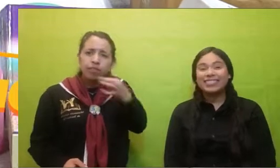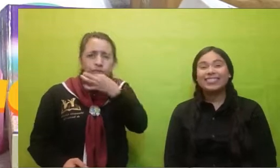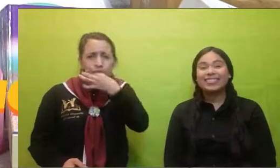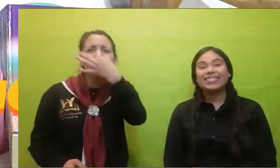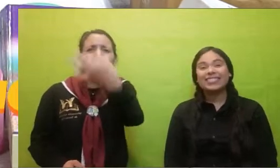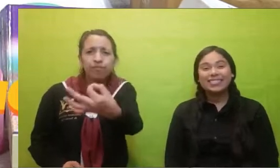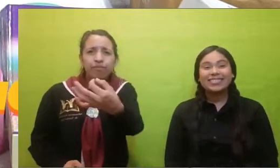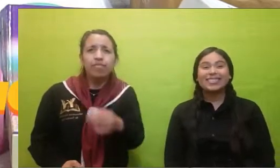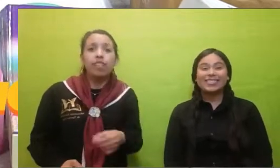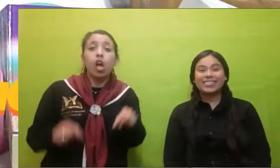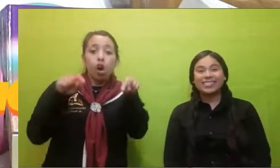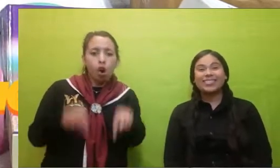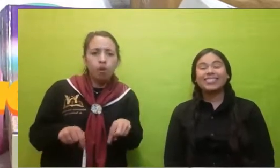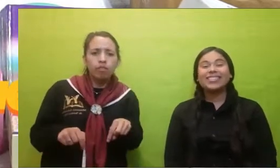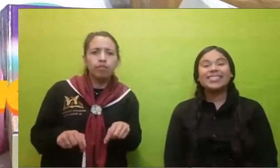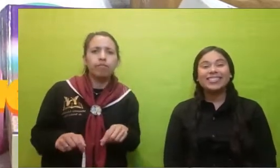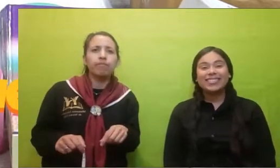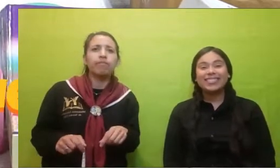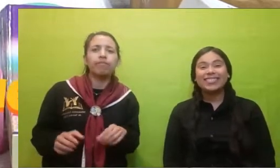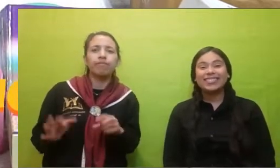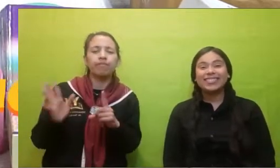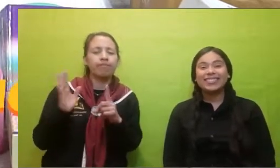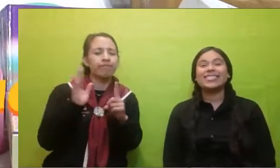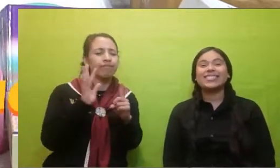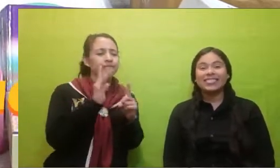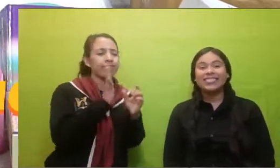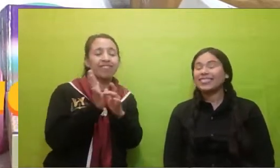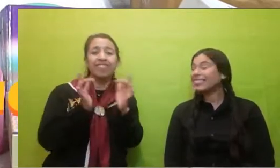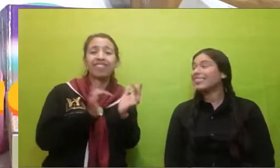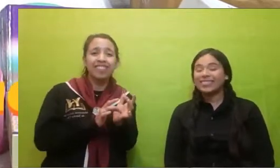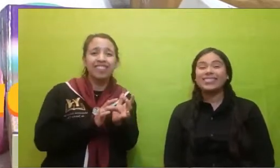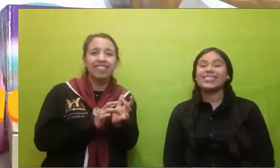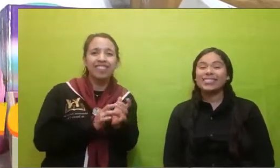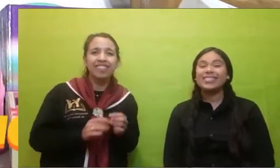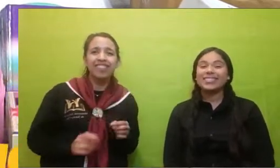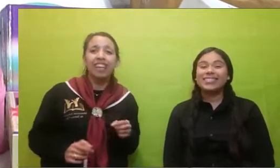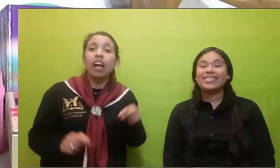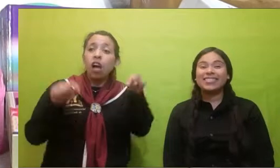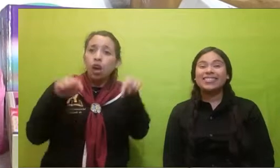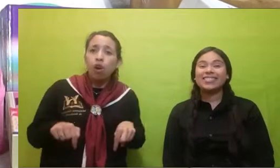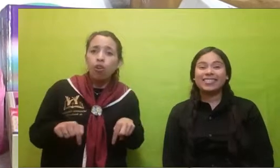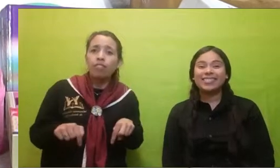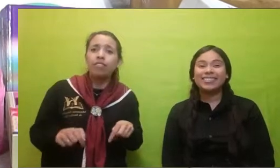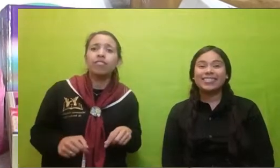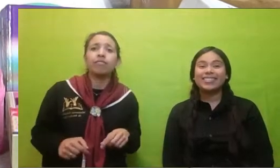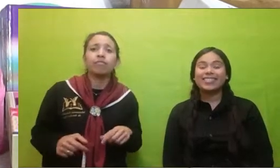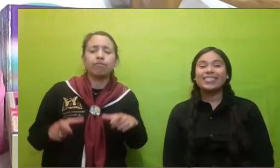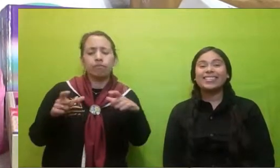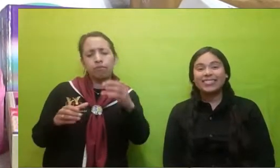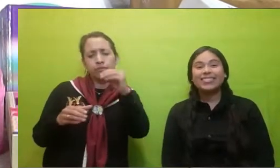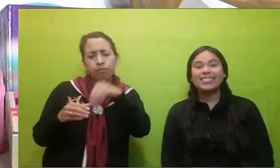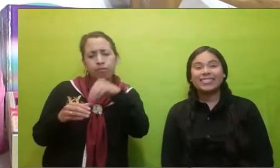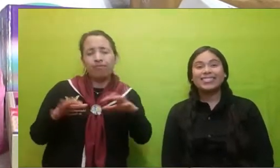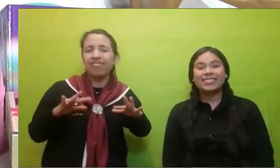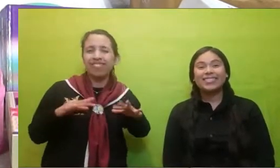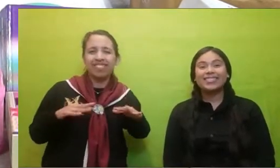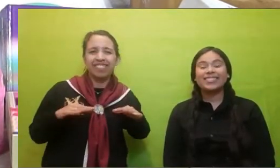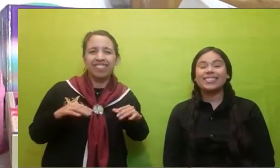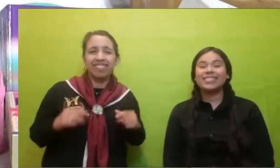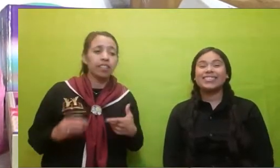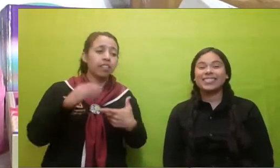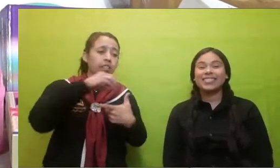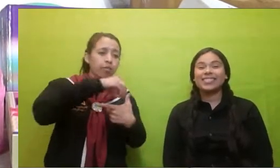¡Ángel de Esperanza! Sí. Y tú también puedes ser hoy un ángel de esperanza. Avísale a tu papá. Puedes ser un discípulo de Jesús y